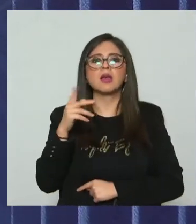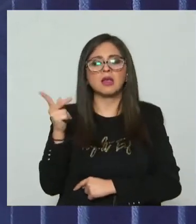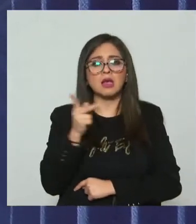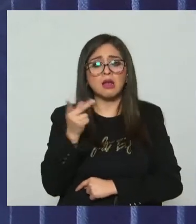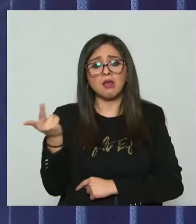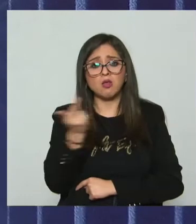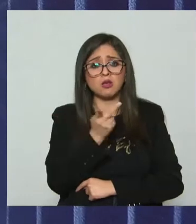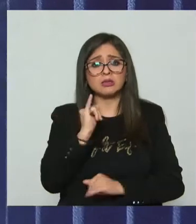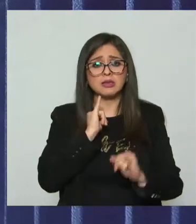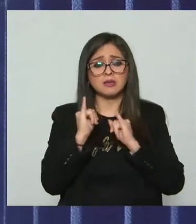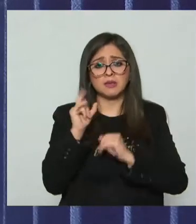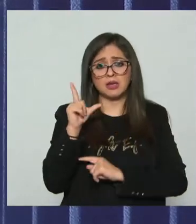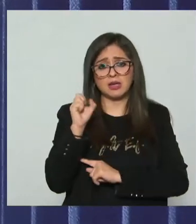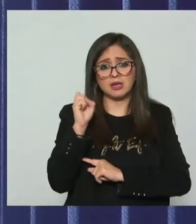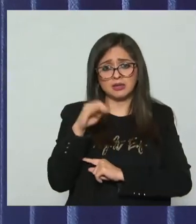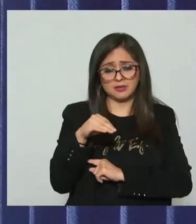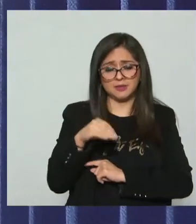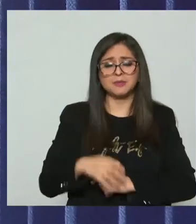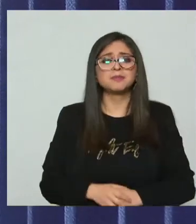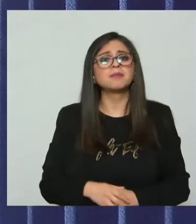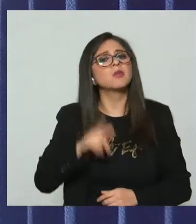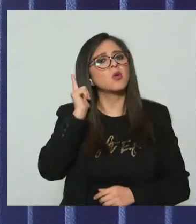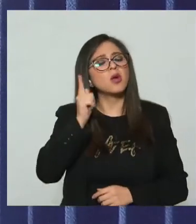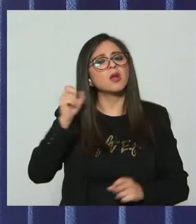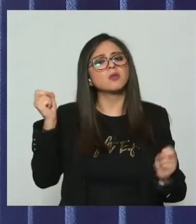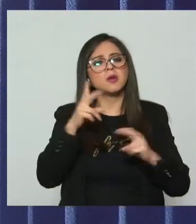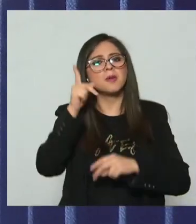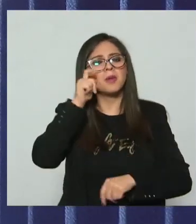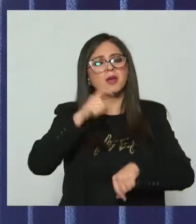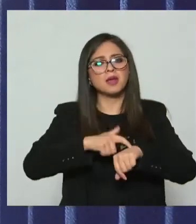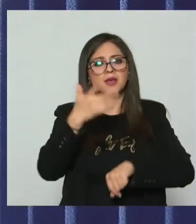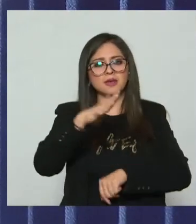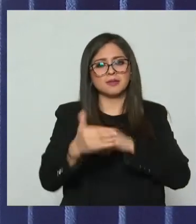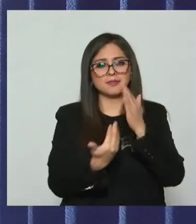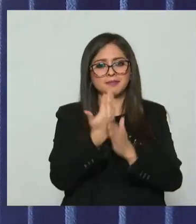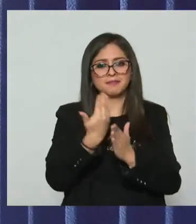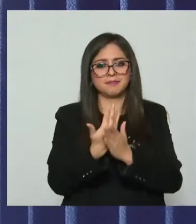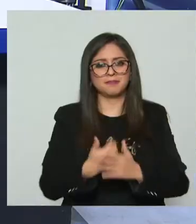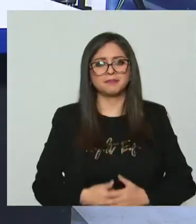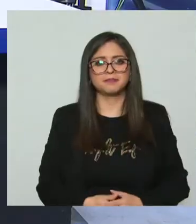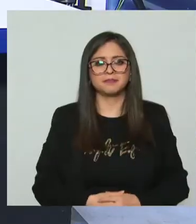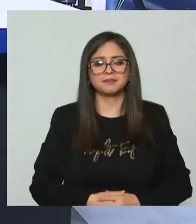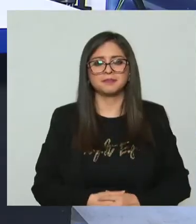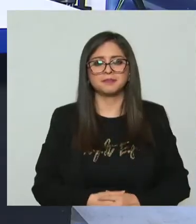intérpretes de lengua de señas mexicana. Yo lo espero el día de mañana a las 10 de la mañana.